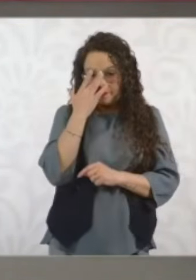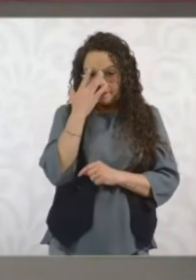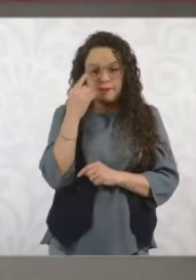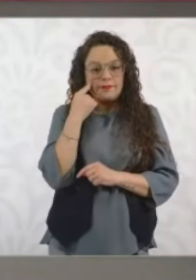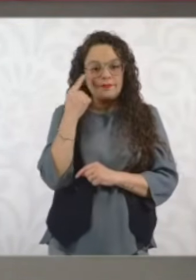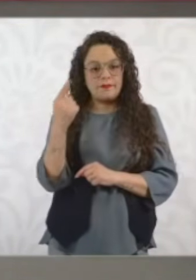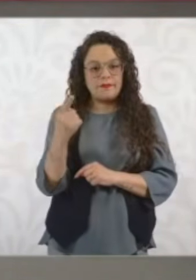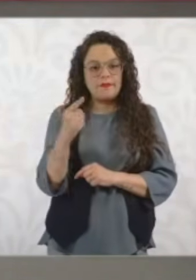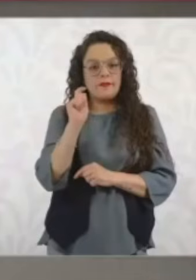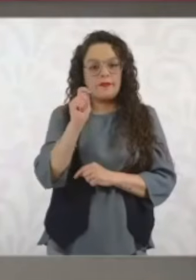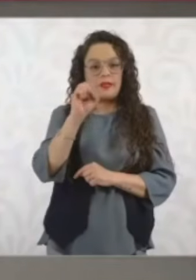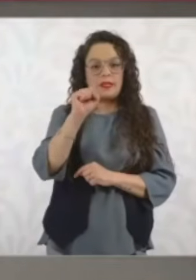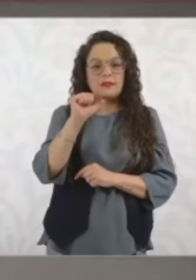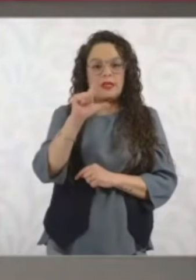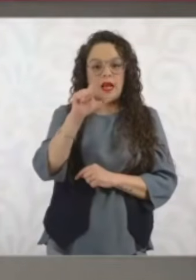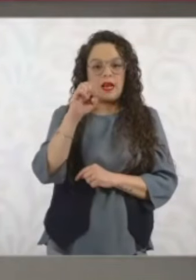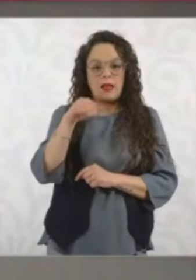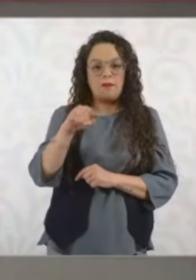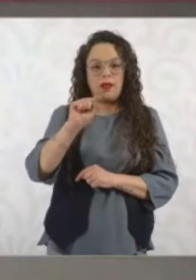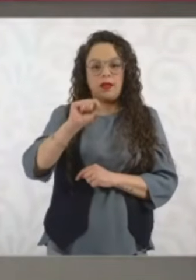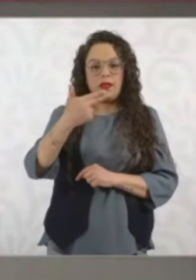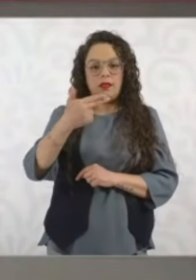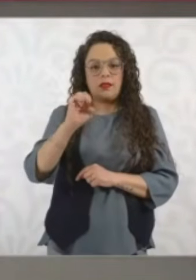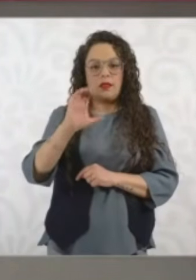Tenemos a Salem the Cat.